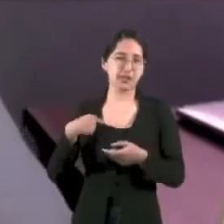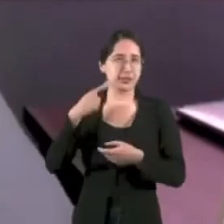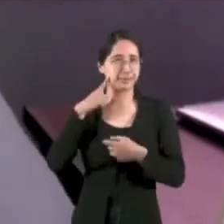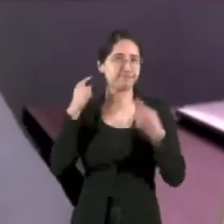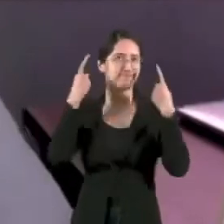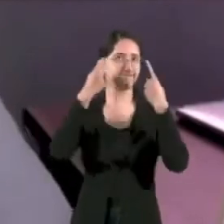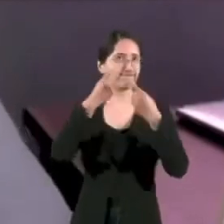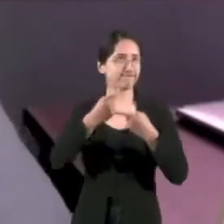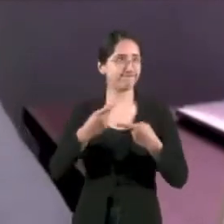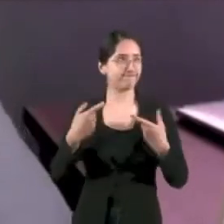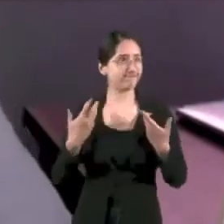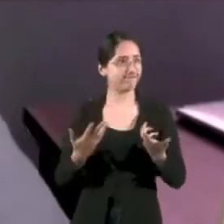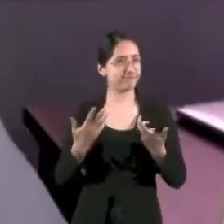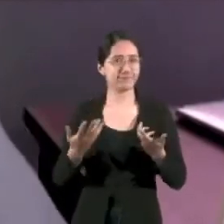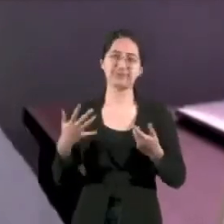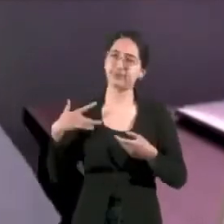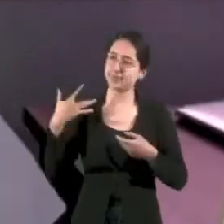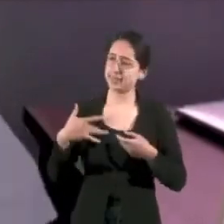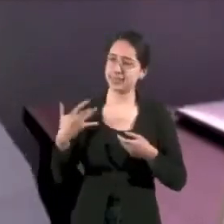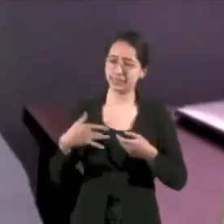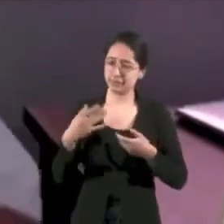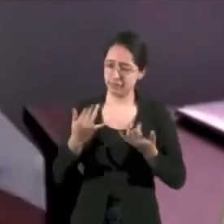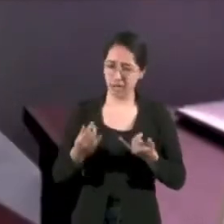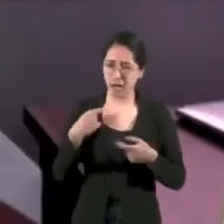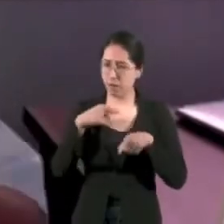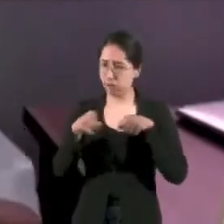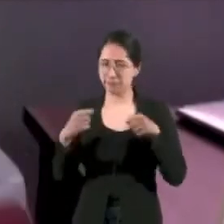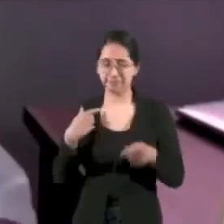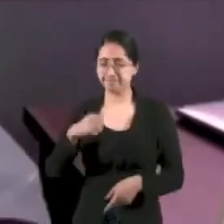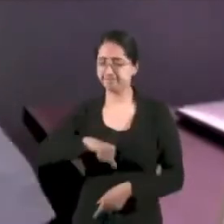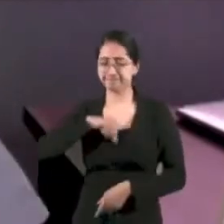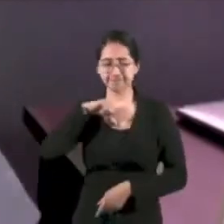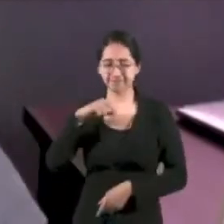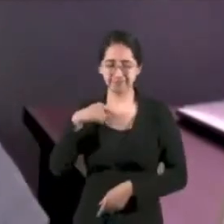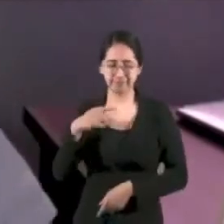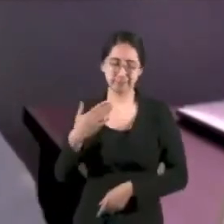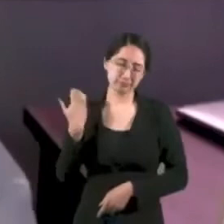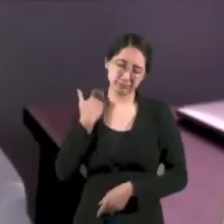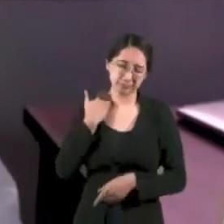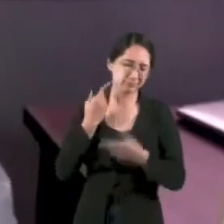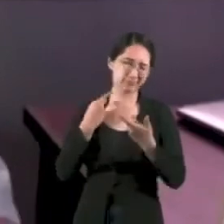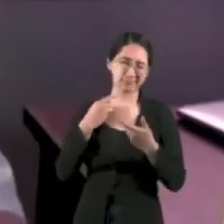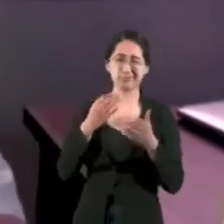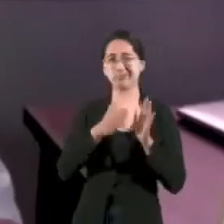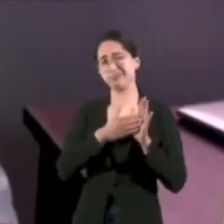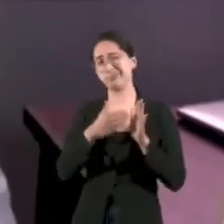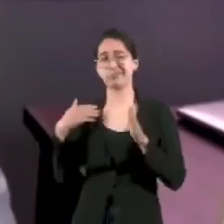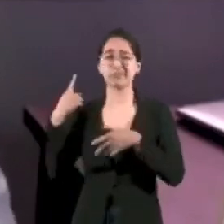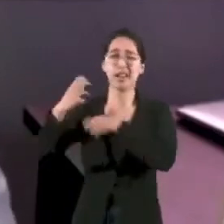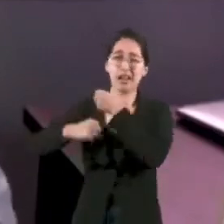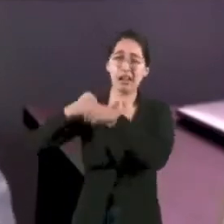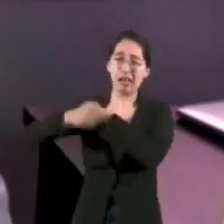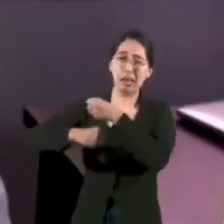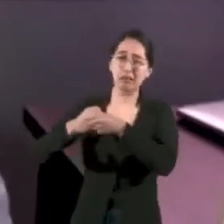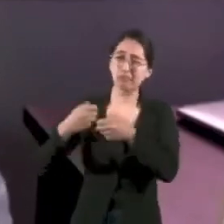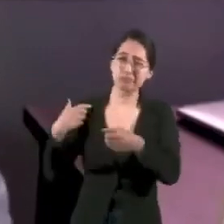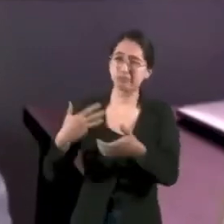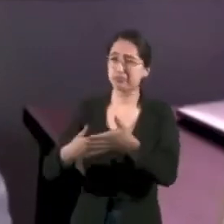para nada puede uno sentirse orgulloso. Y ahora pues también he tenido la posibilidad de